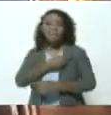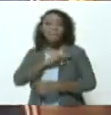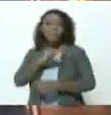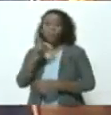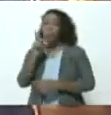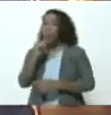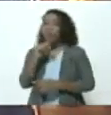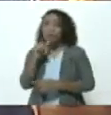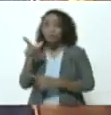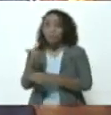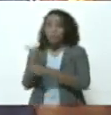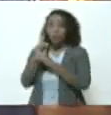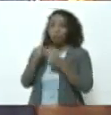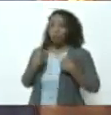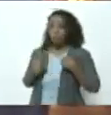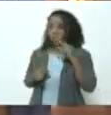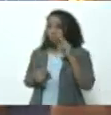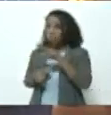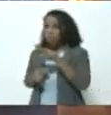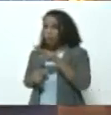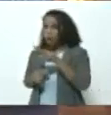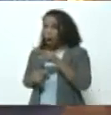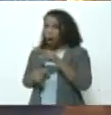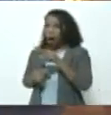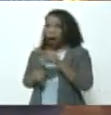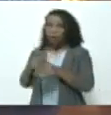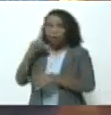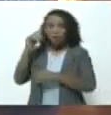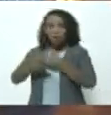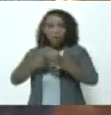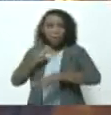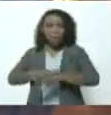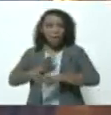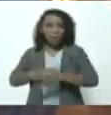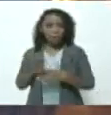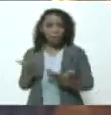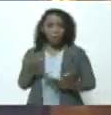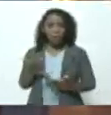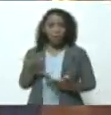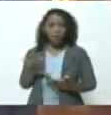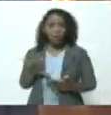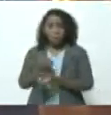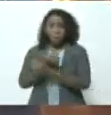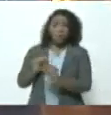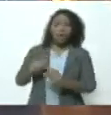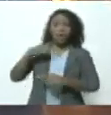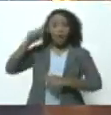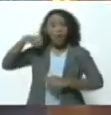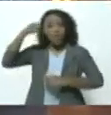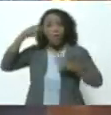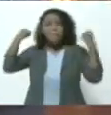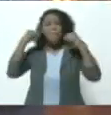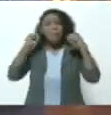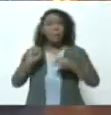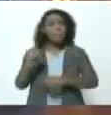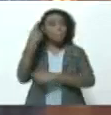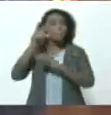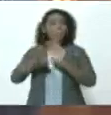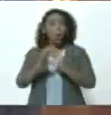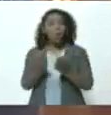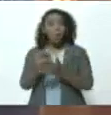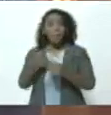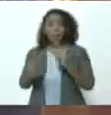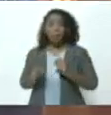Y cuando yo veía eso, yo decía, pero qué locura. O sea, puede ser un rodaje de primer mundo,